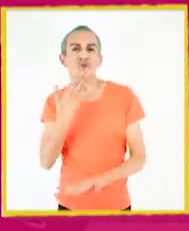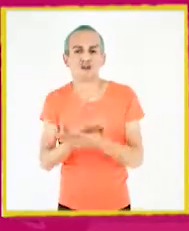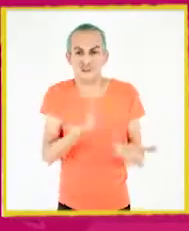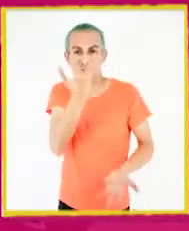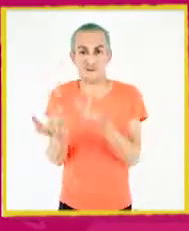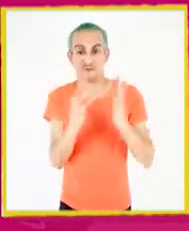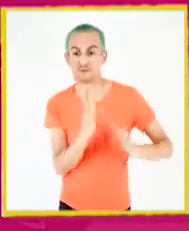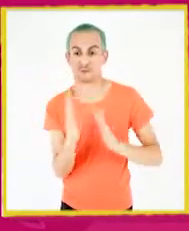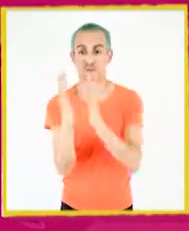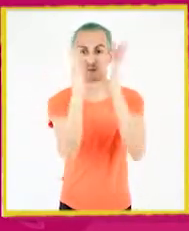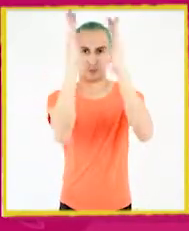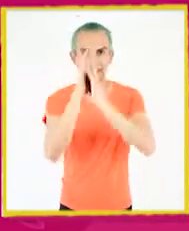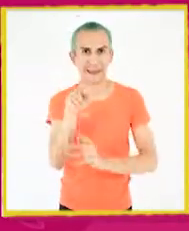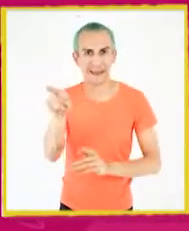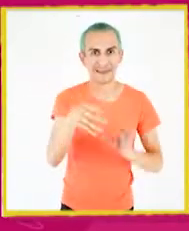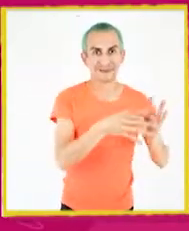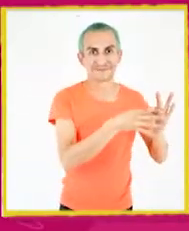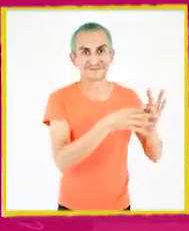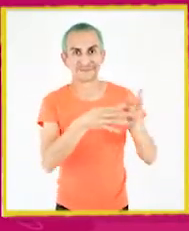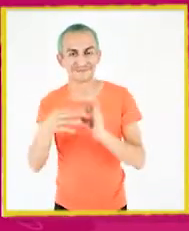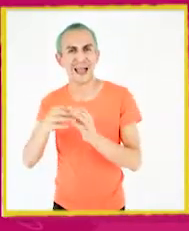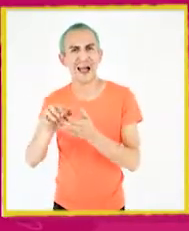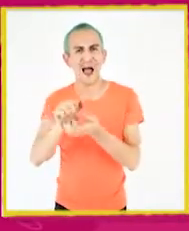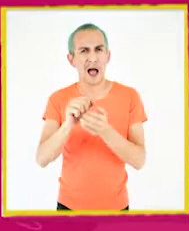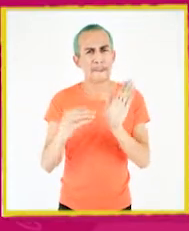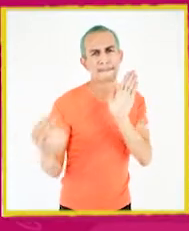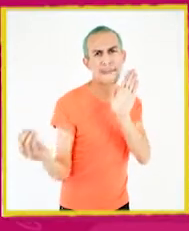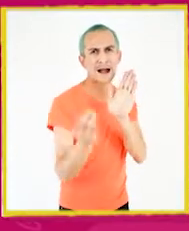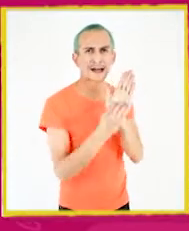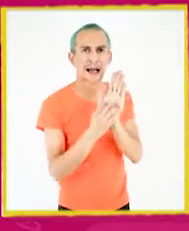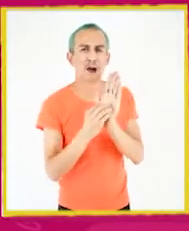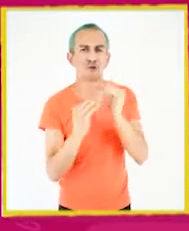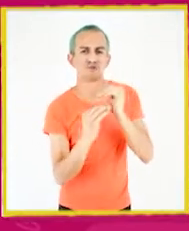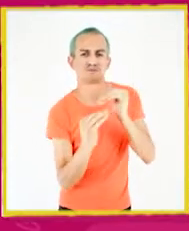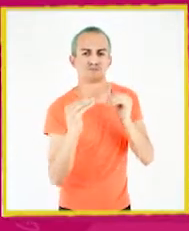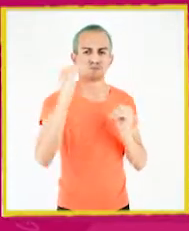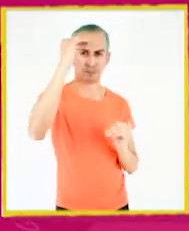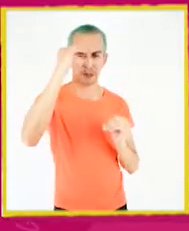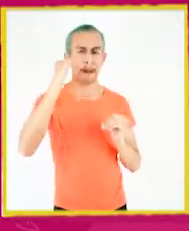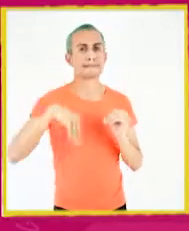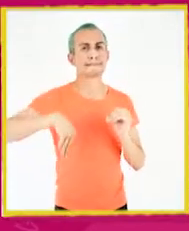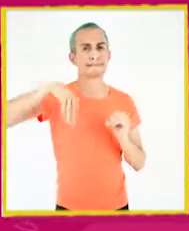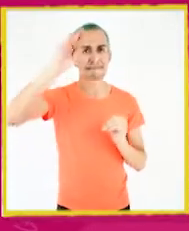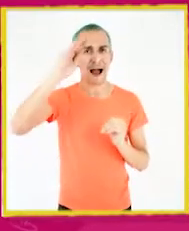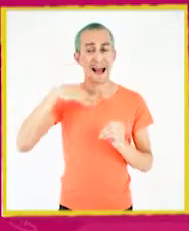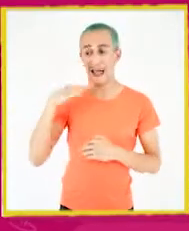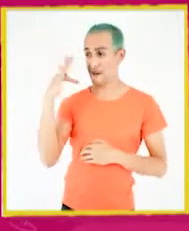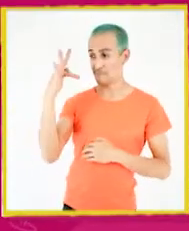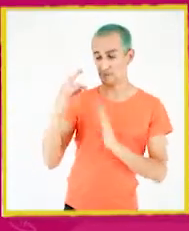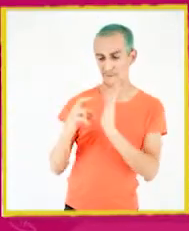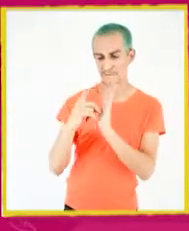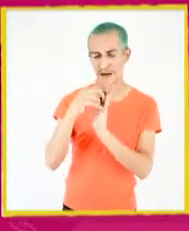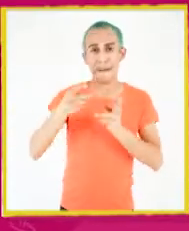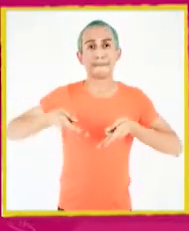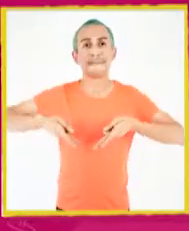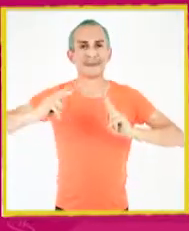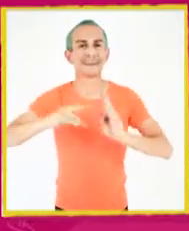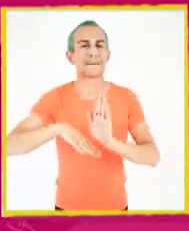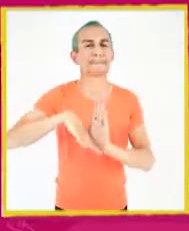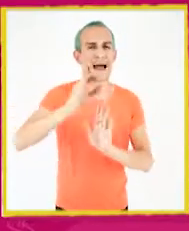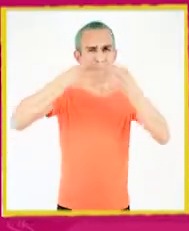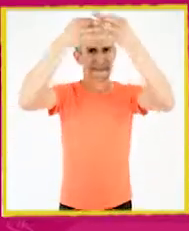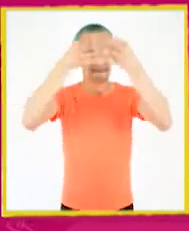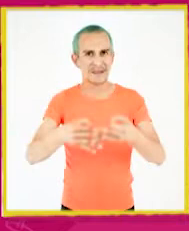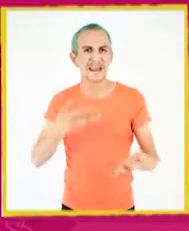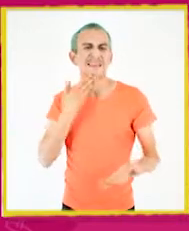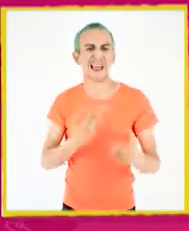para la ebullición. En consecuencia, al abarcar un intervalo más amplio, la escala Fahrenheit permite